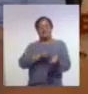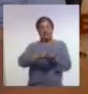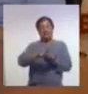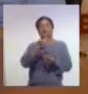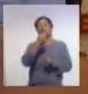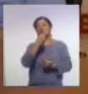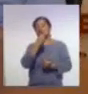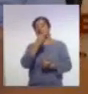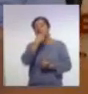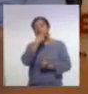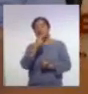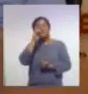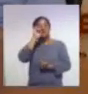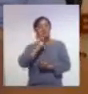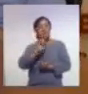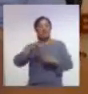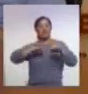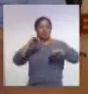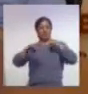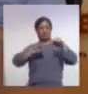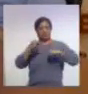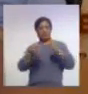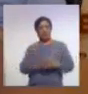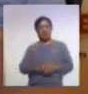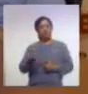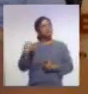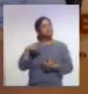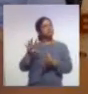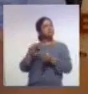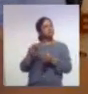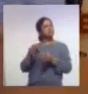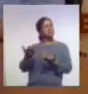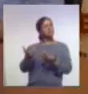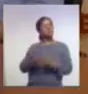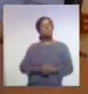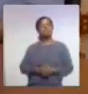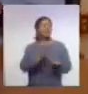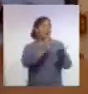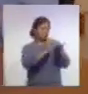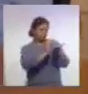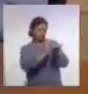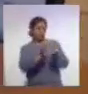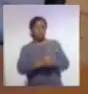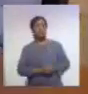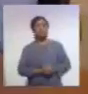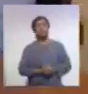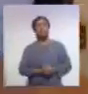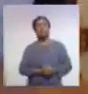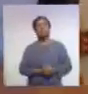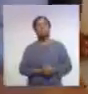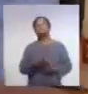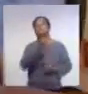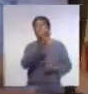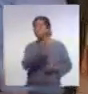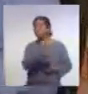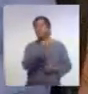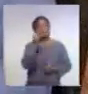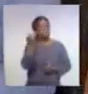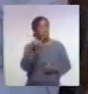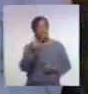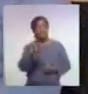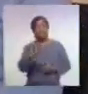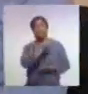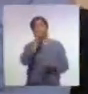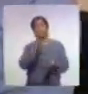y Adolescentes. Y bueno, pues platícanos sobre estos cambios. Muchas gracias, Mariana. Sí, en realidad, como lo comentas, la Ley General de